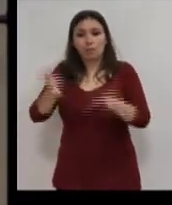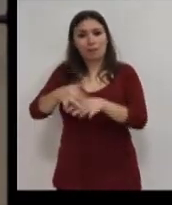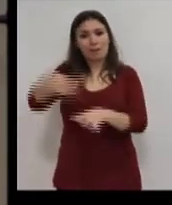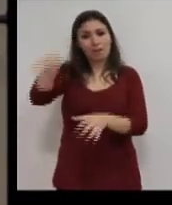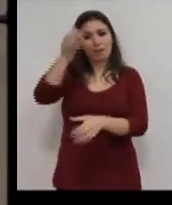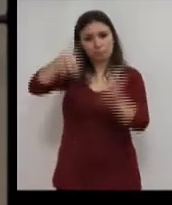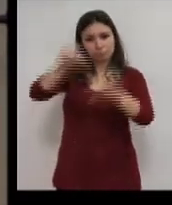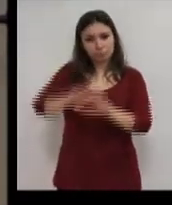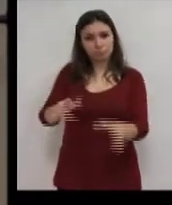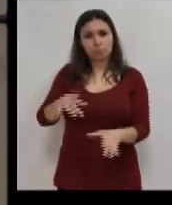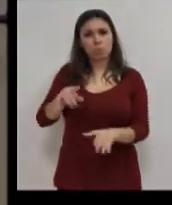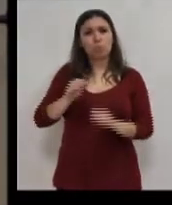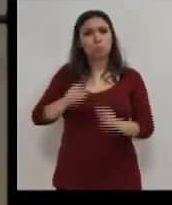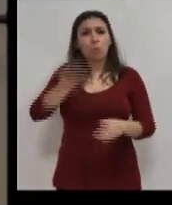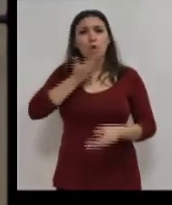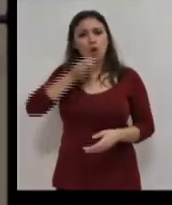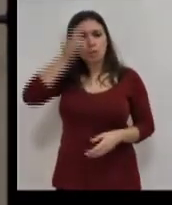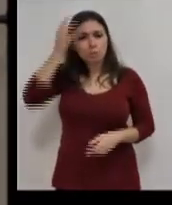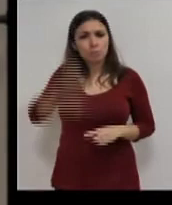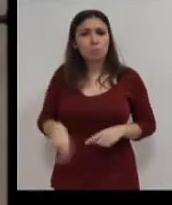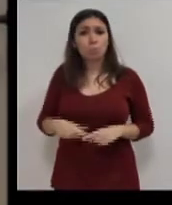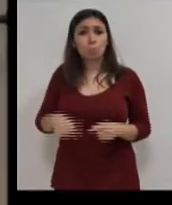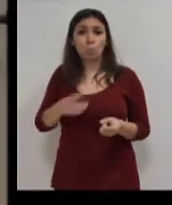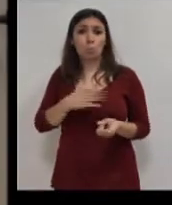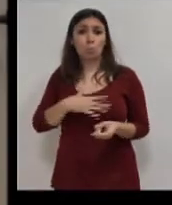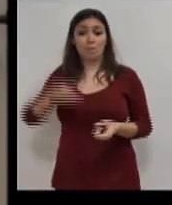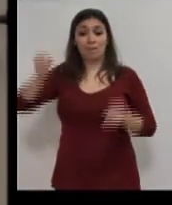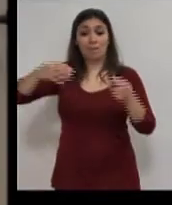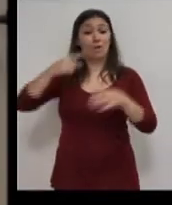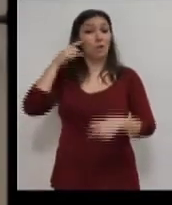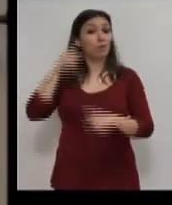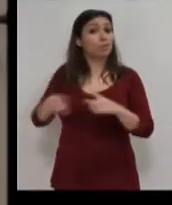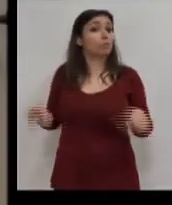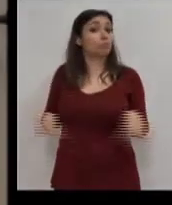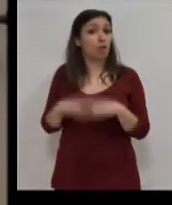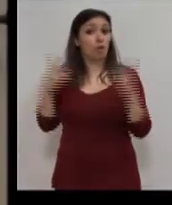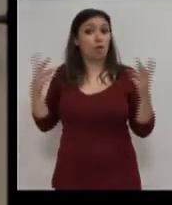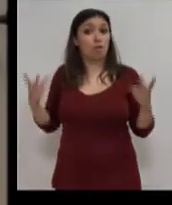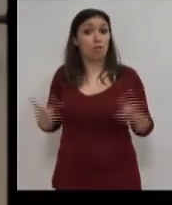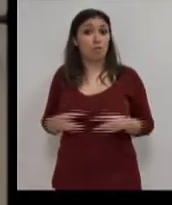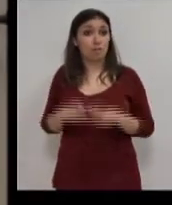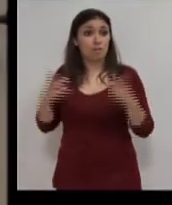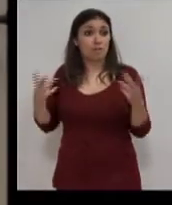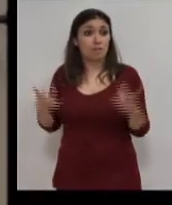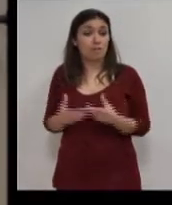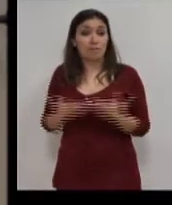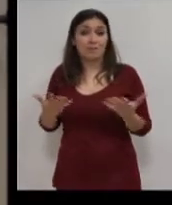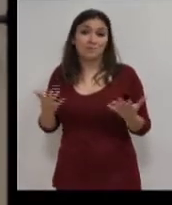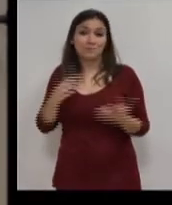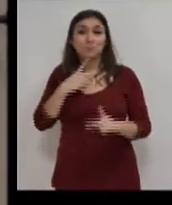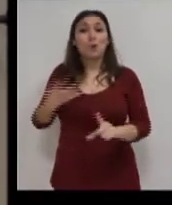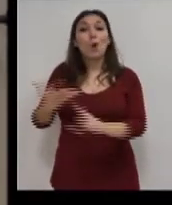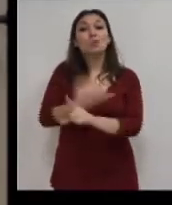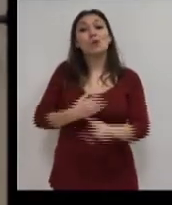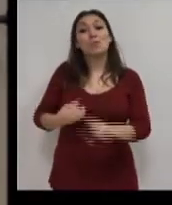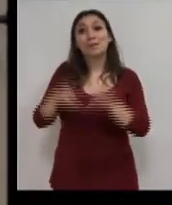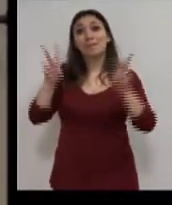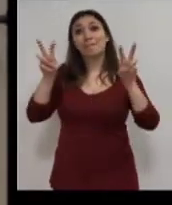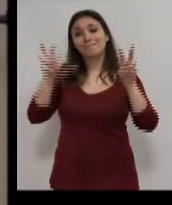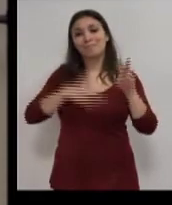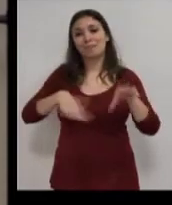allí somos expertos, facilitarles todo este proceso, que la gente con su conocimiento lo pueda poner y lo aporte a la sociedad, a